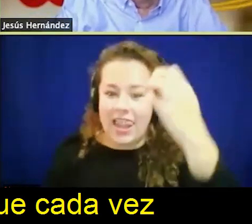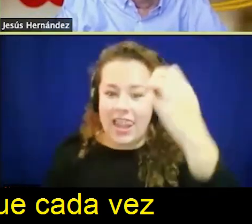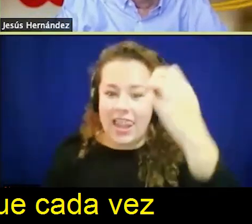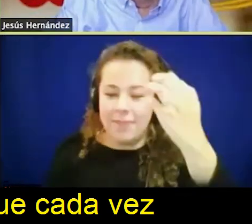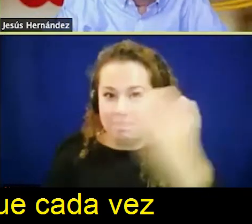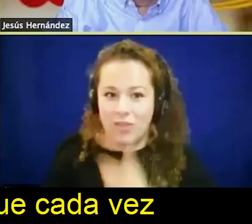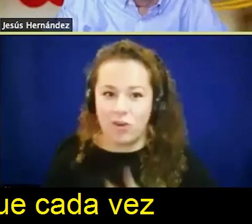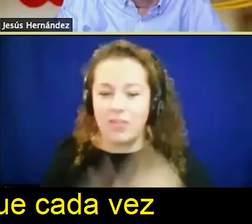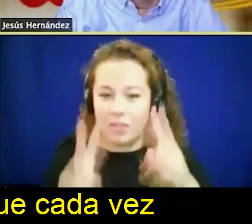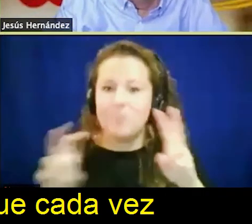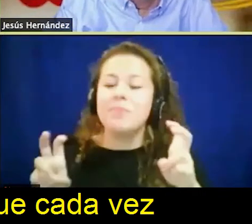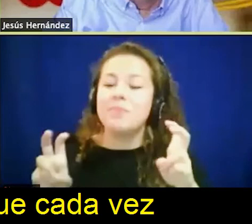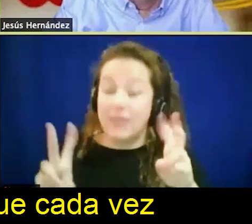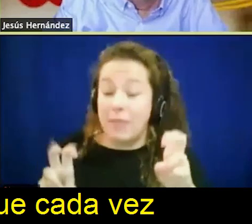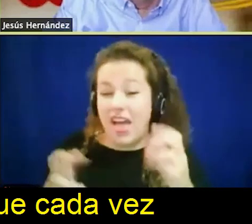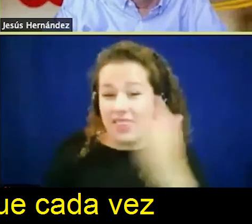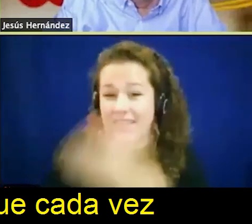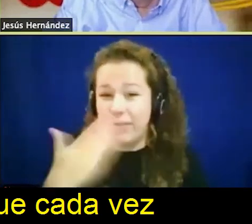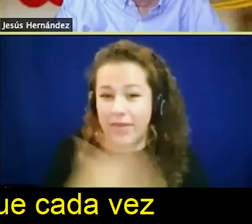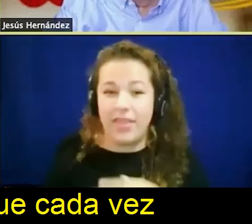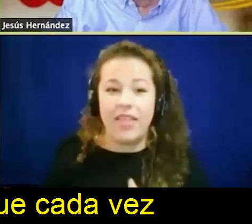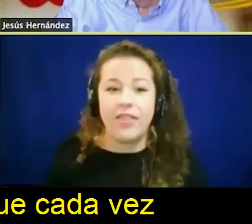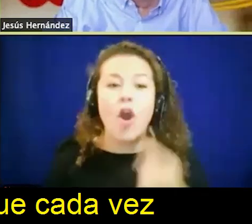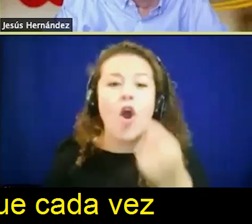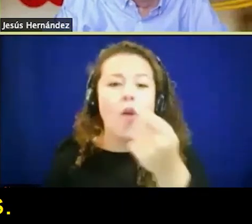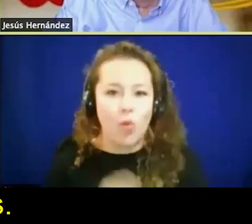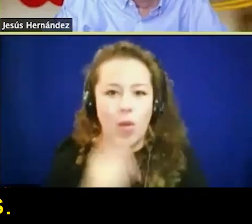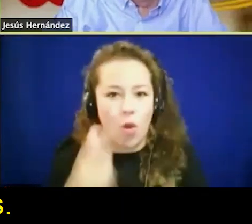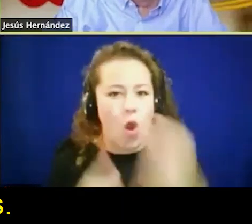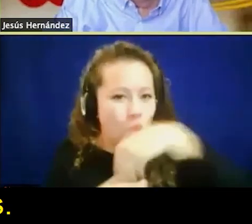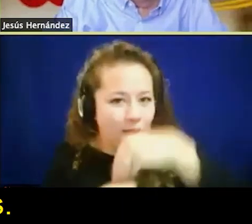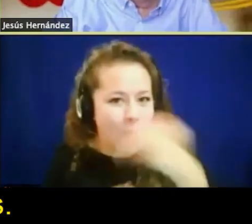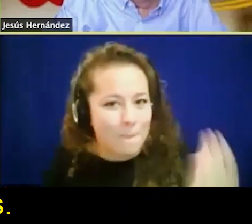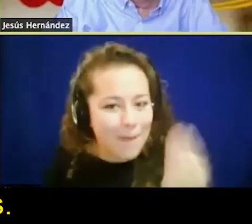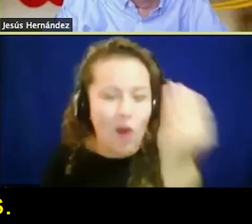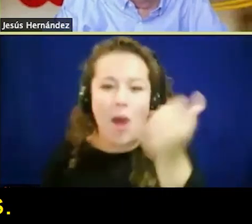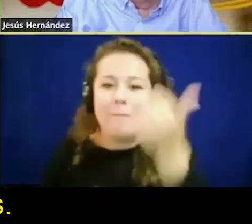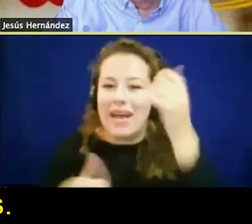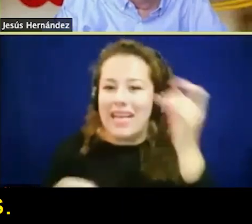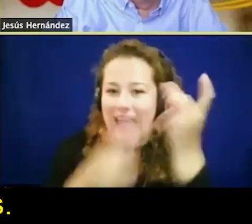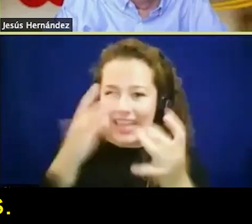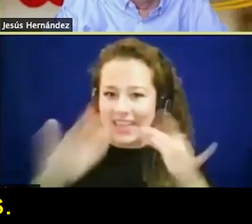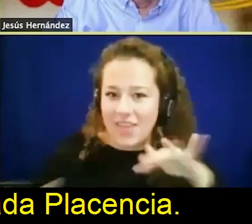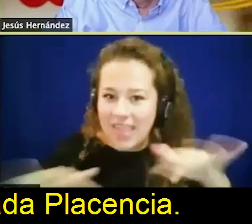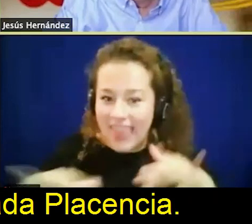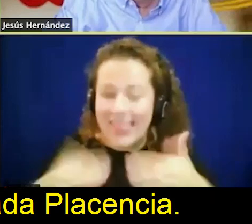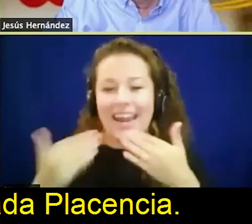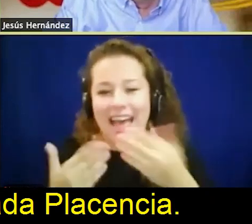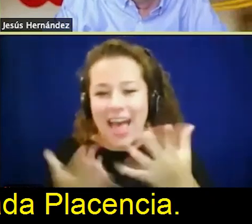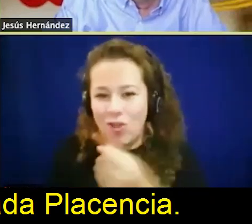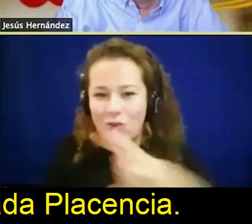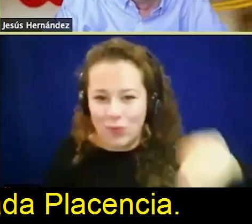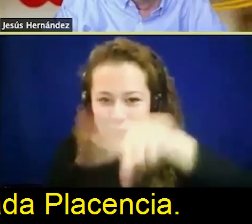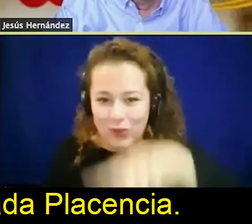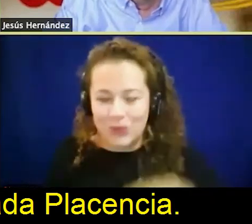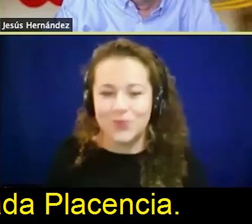discapacidad y que, bueno, cada vez está teniendo mejores contenidos y más actividad gracias a todos vosotros. Y hemos hablado varias